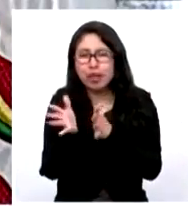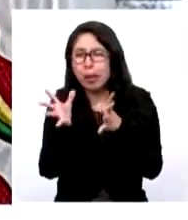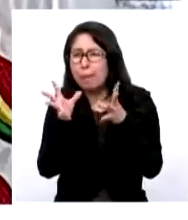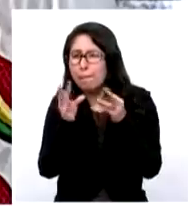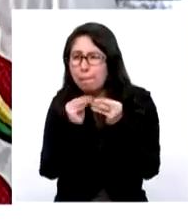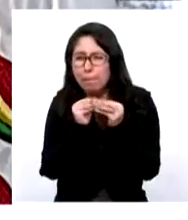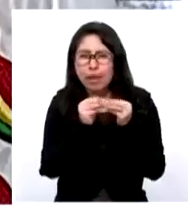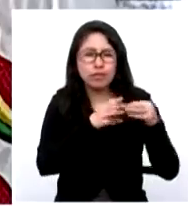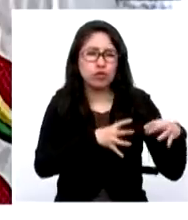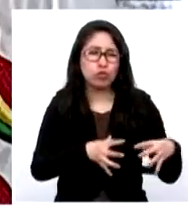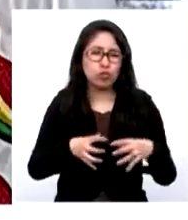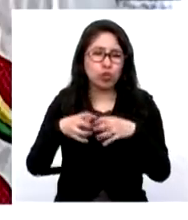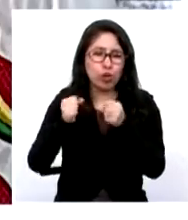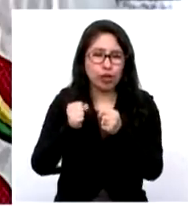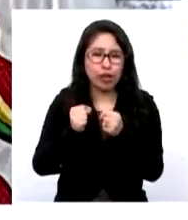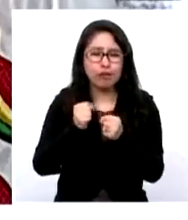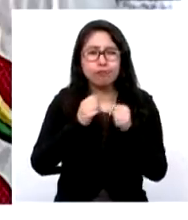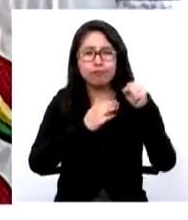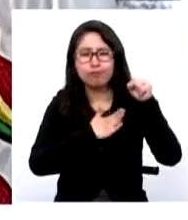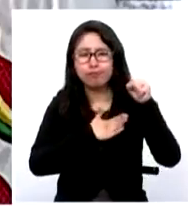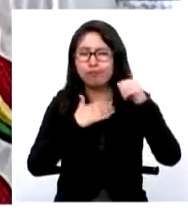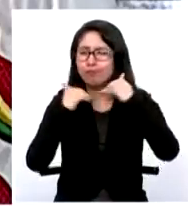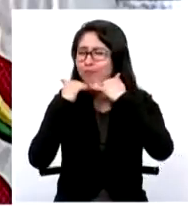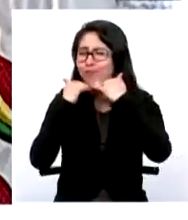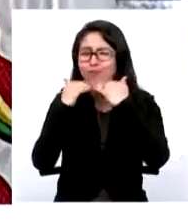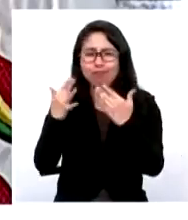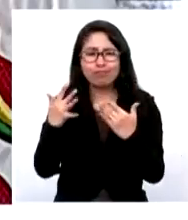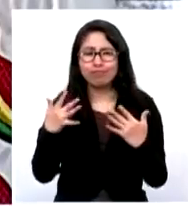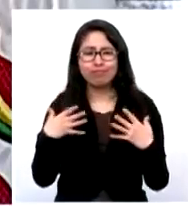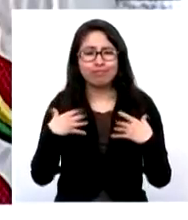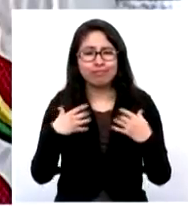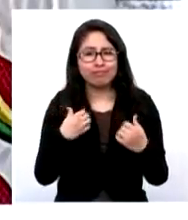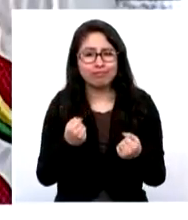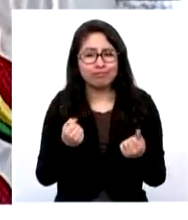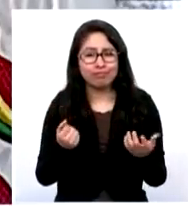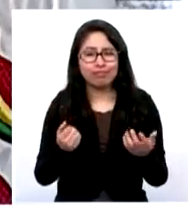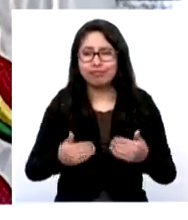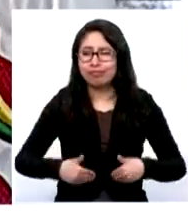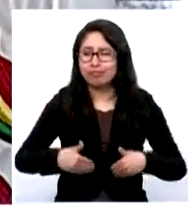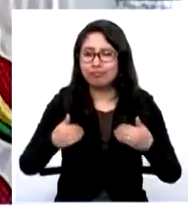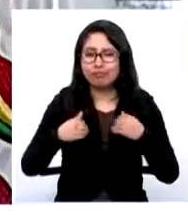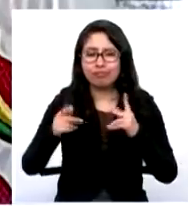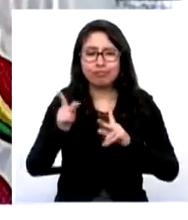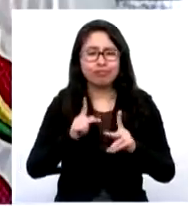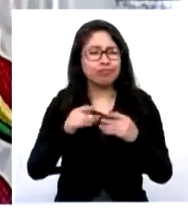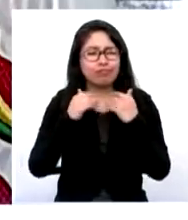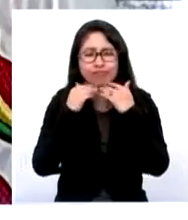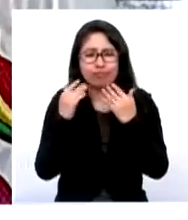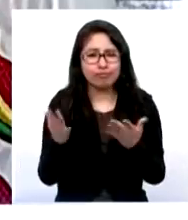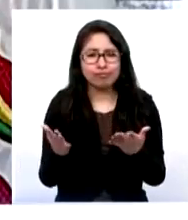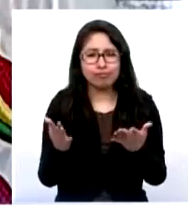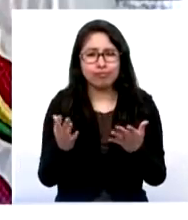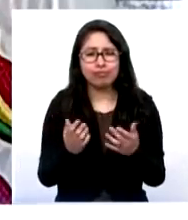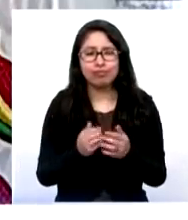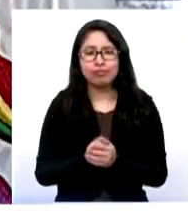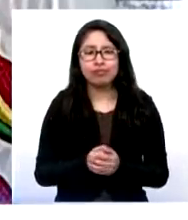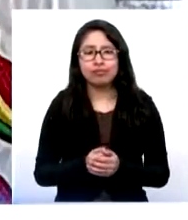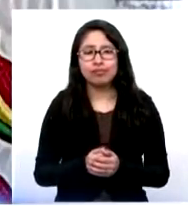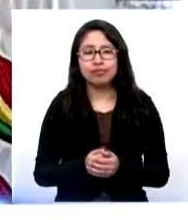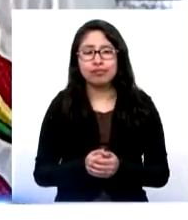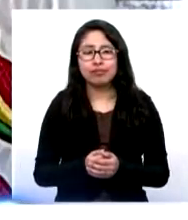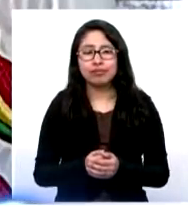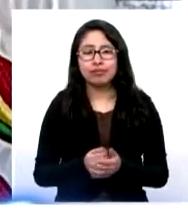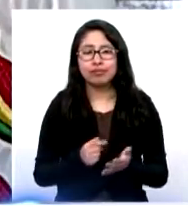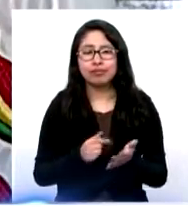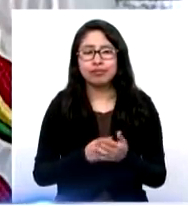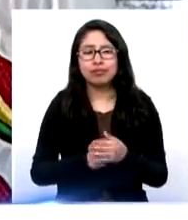poder que la salud, que la vida de los bolivianos, que recuperar su economía que está seriamente golpeada